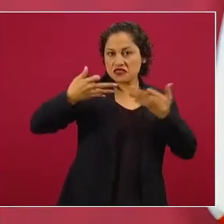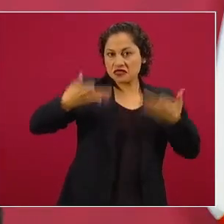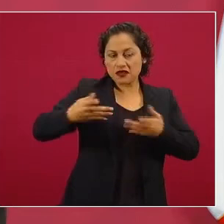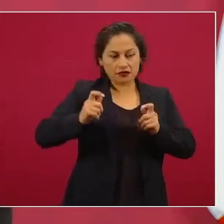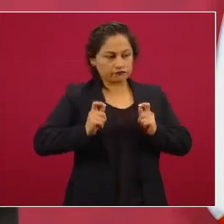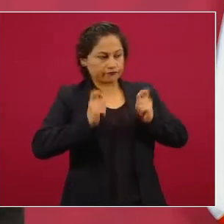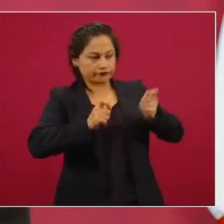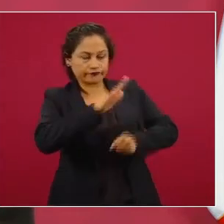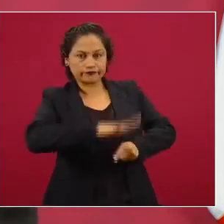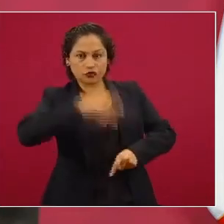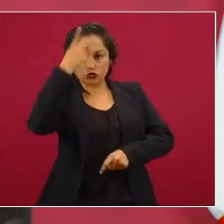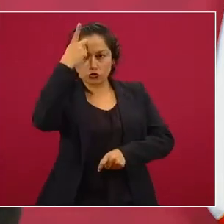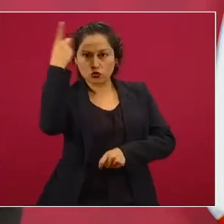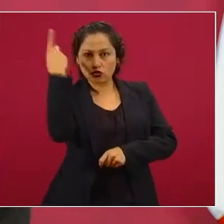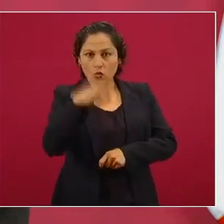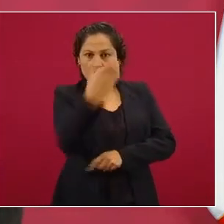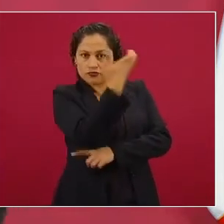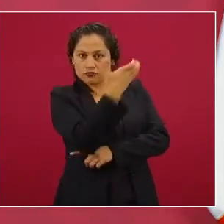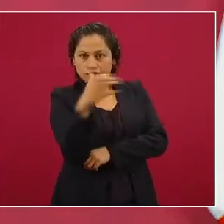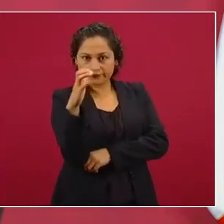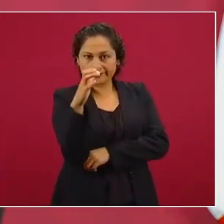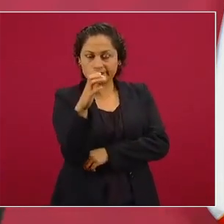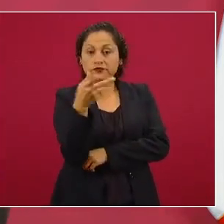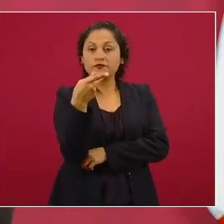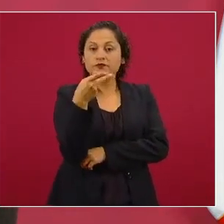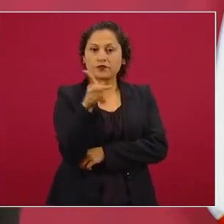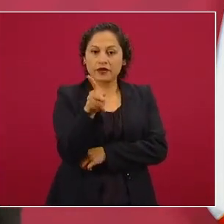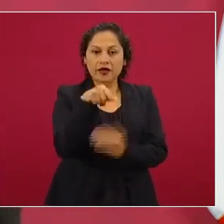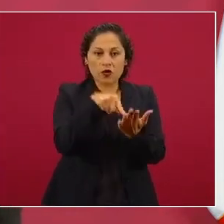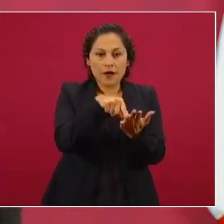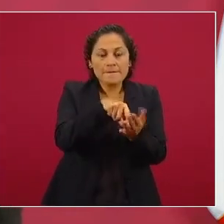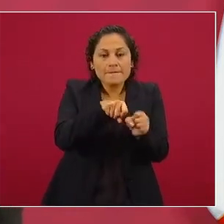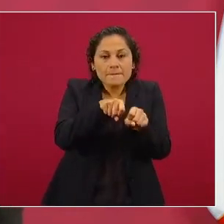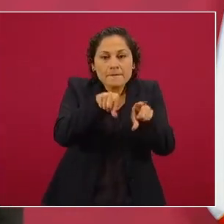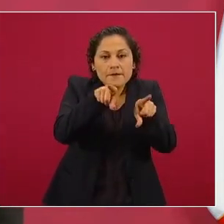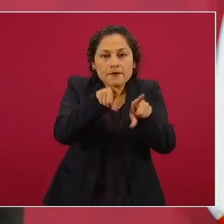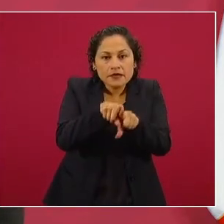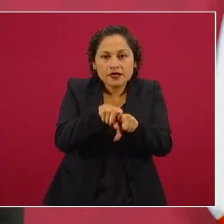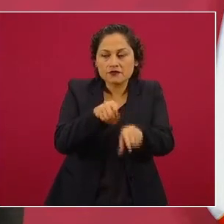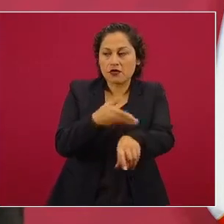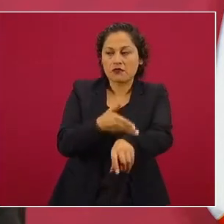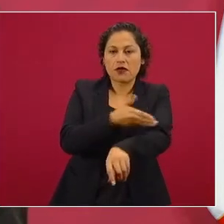es también el desconocimiento a Madero